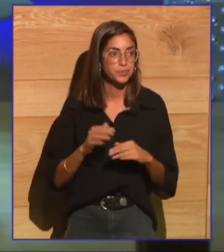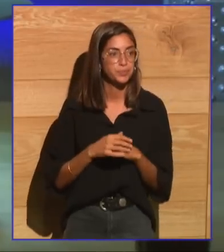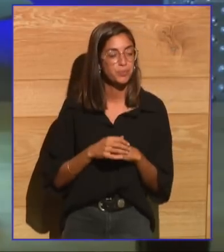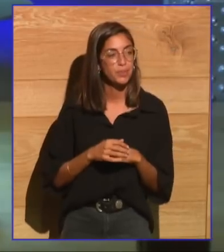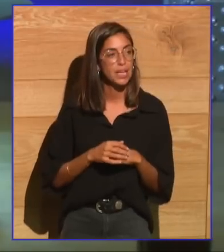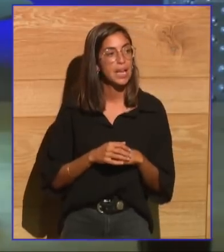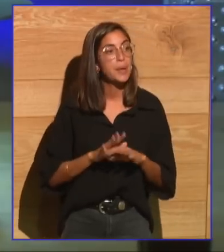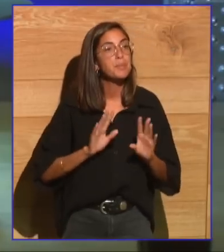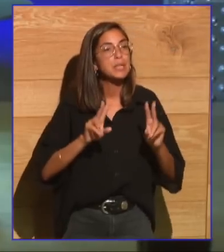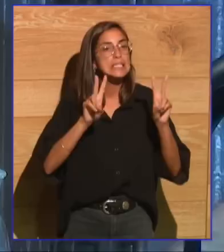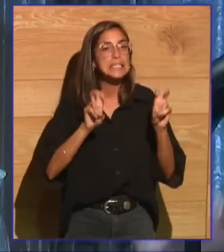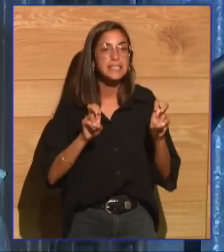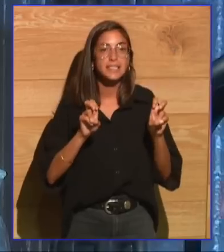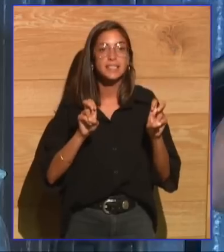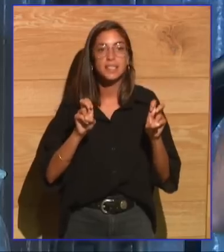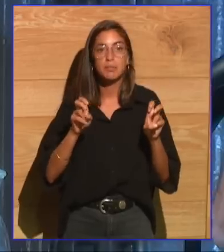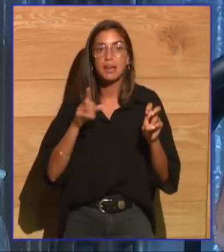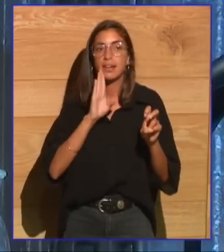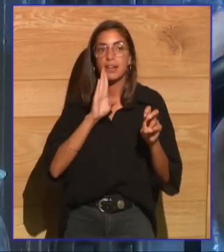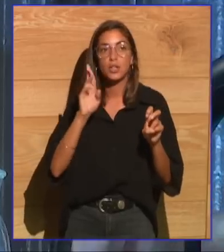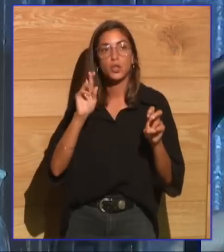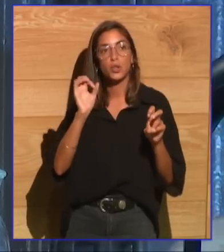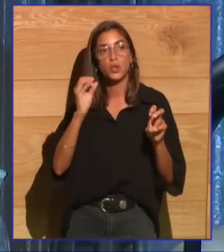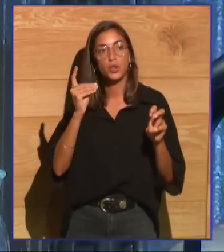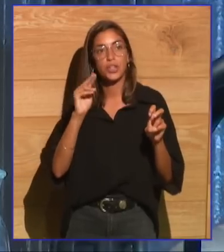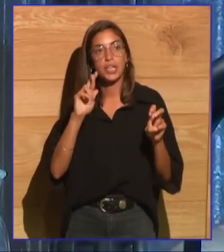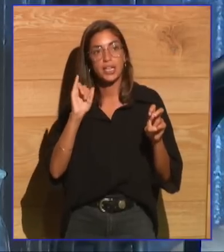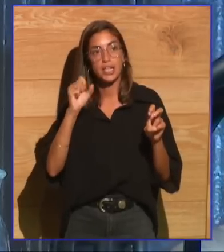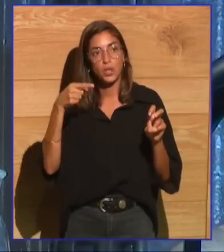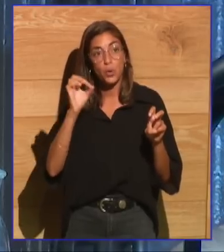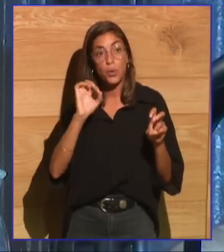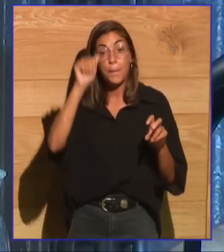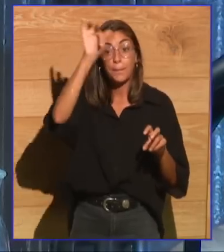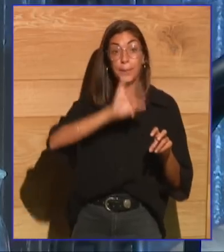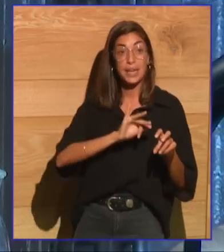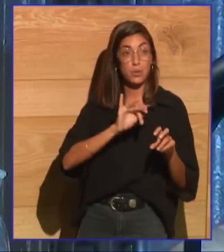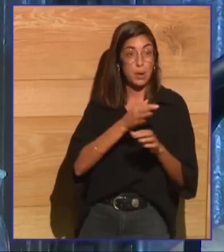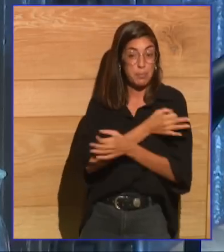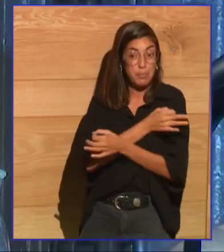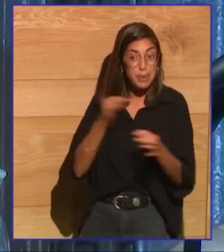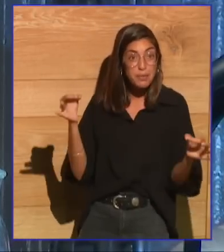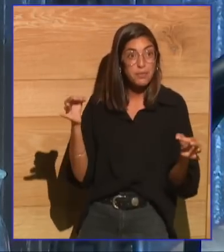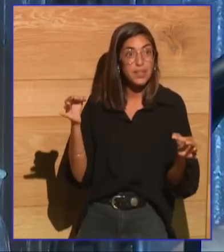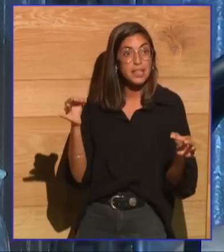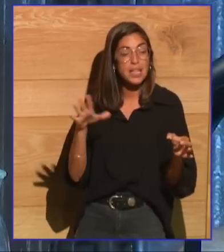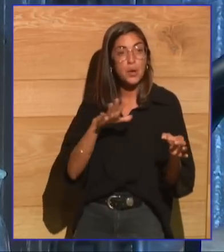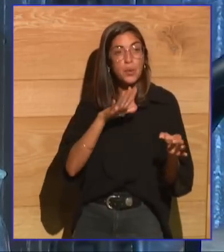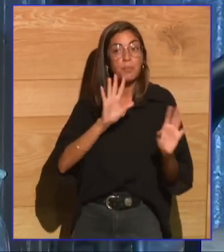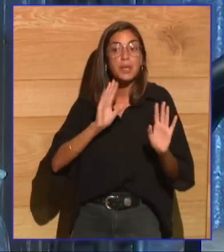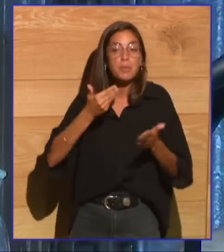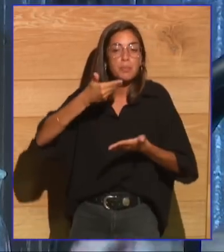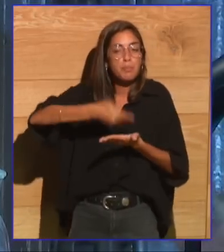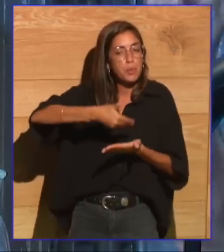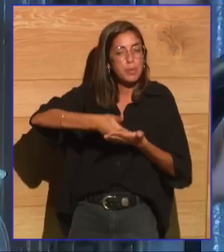la cuestión es que decía rodrigo esta película es perfecta querer hacer algo perfecto o propones algo perfecto